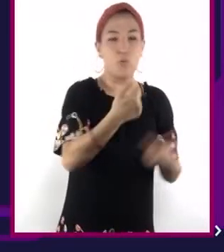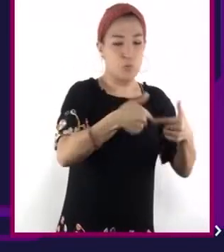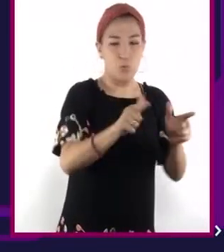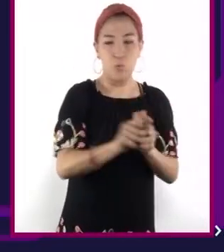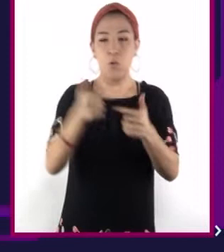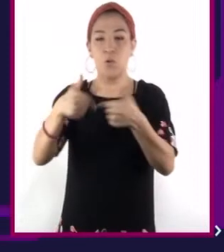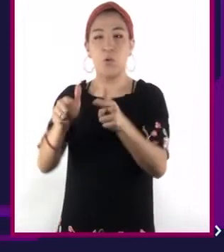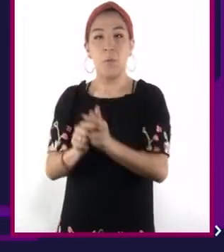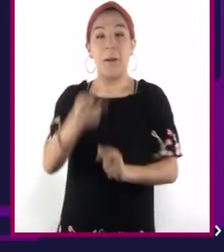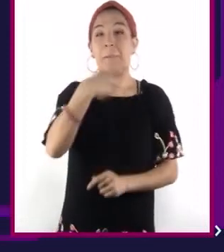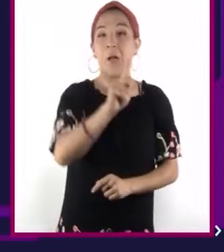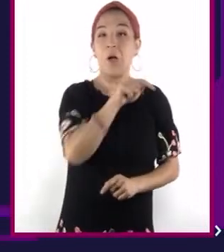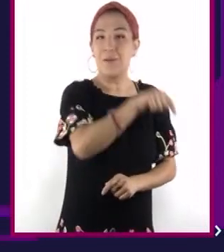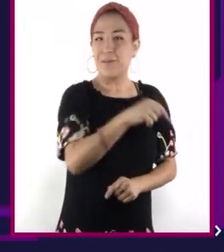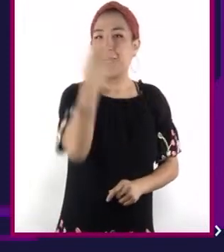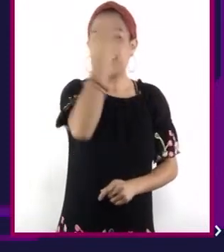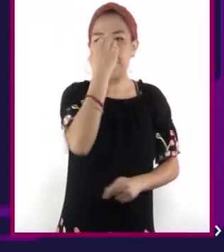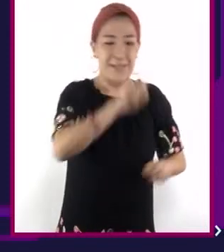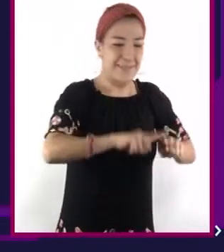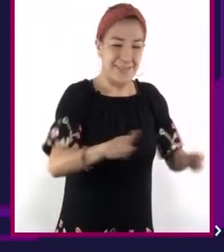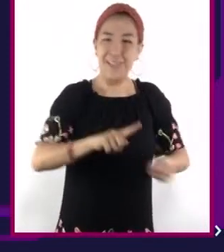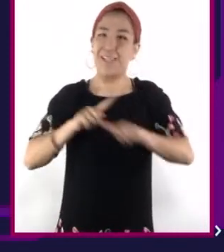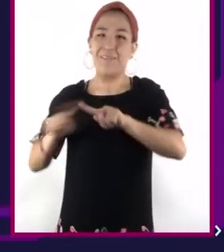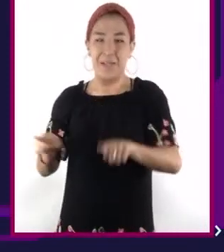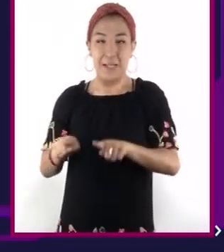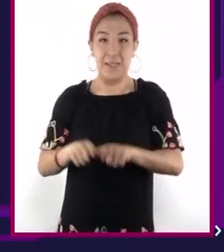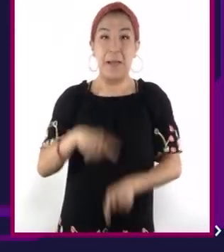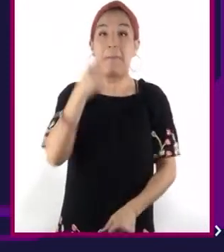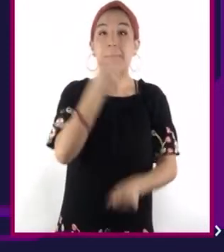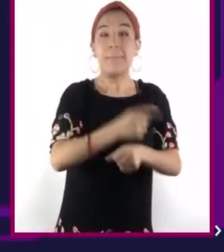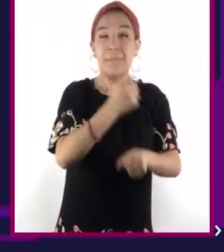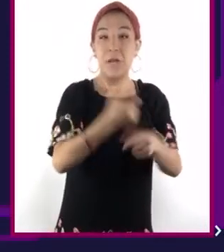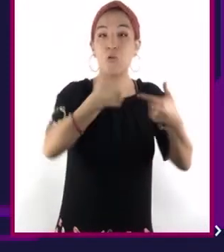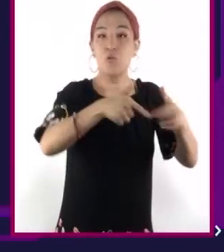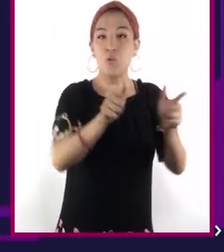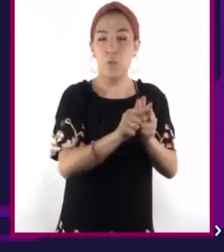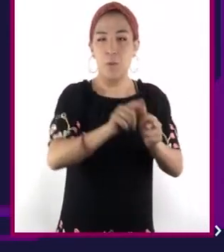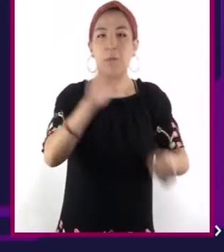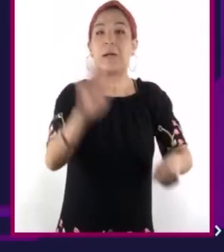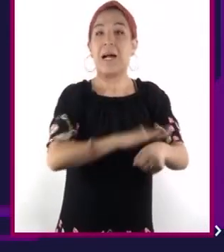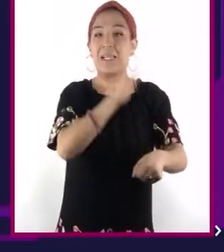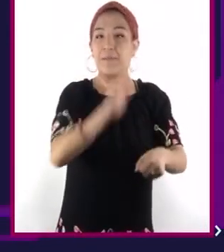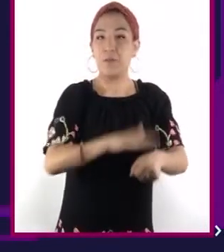grupo 1, sus estudiantes obtuvieron las siguientes calificaciones: